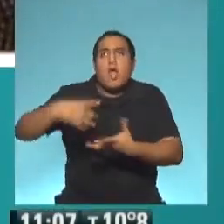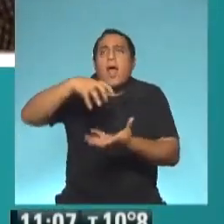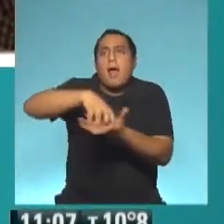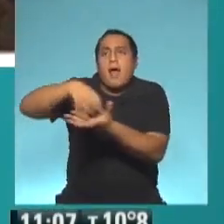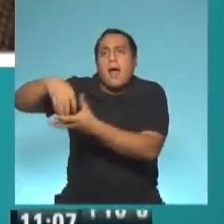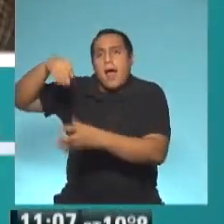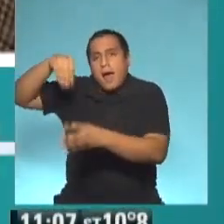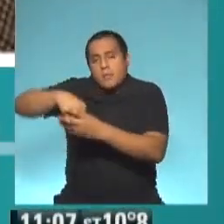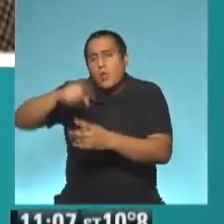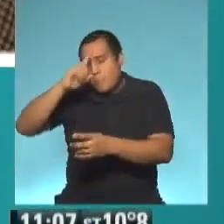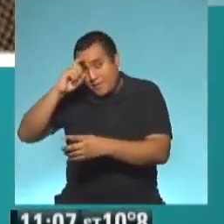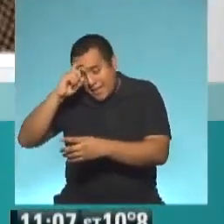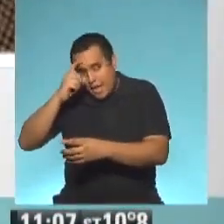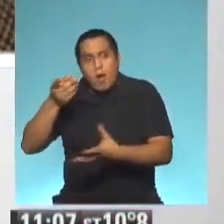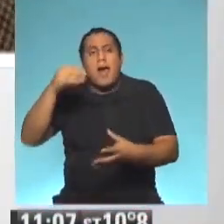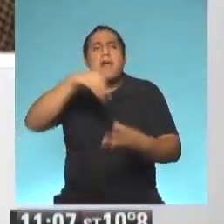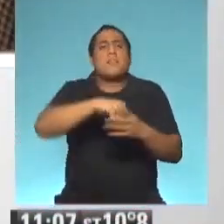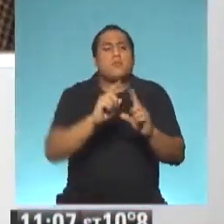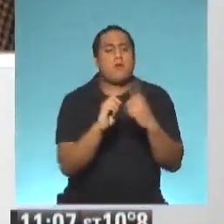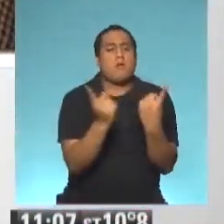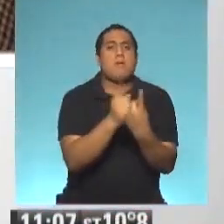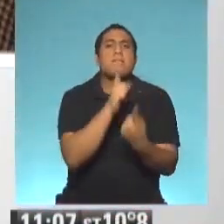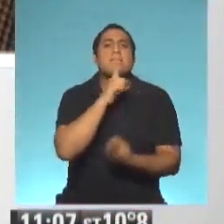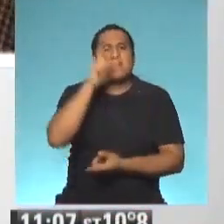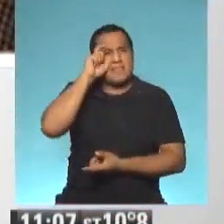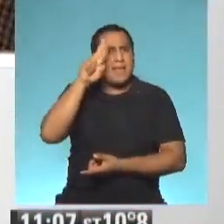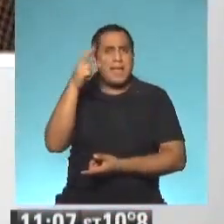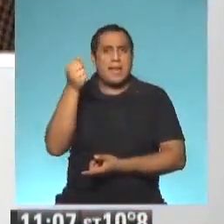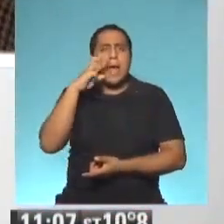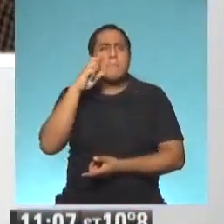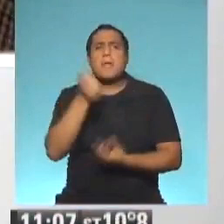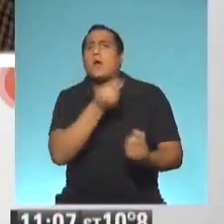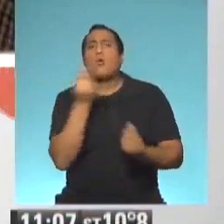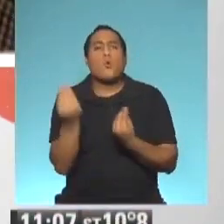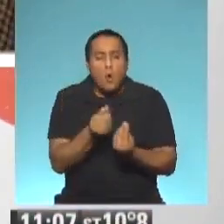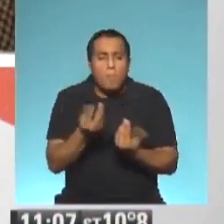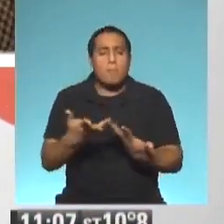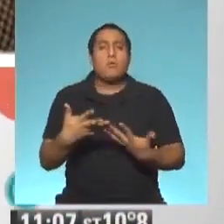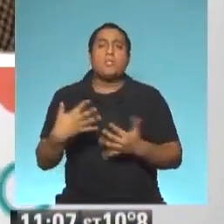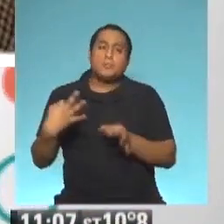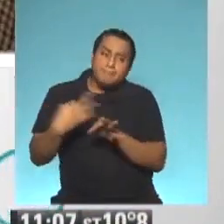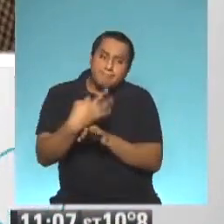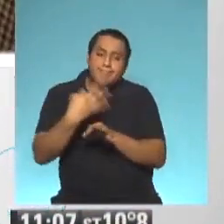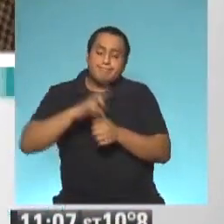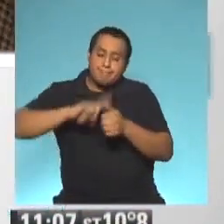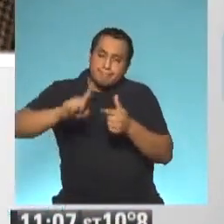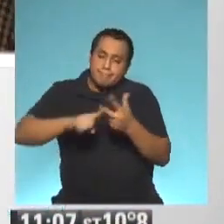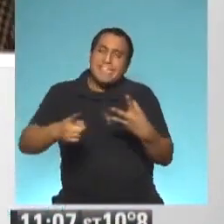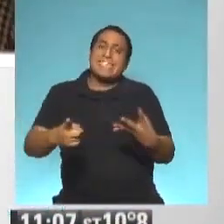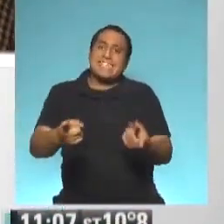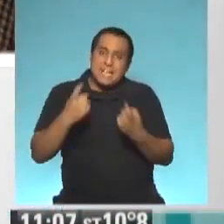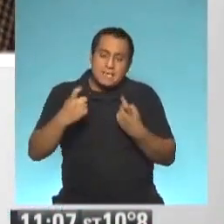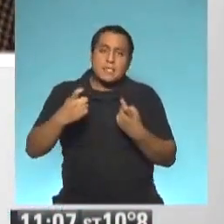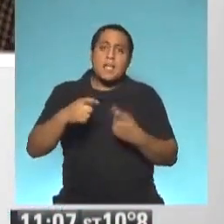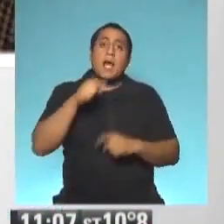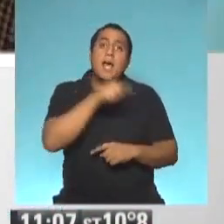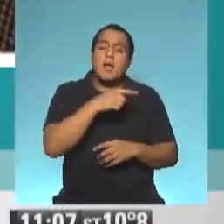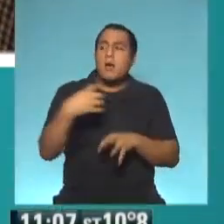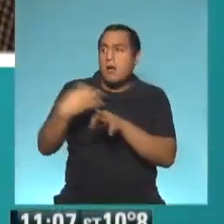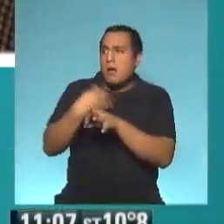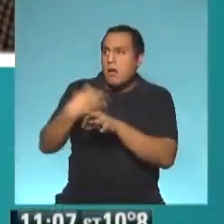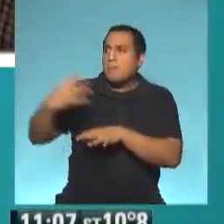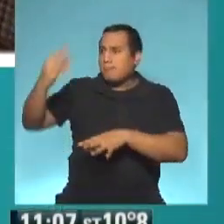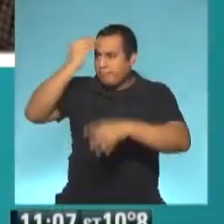una terapia intensiva, el compartir entre todo el equipo profesional y técnico de esa terapia una mirada, digamos,